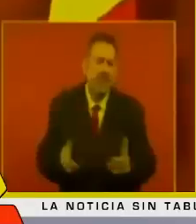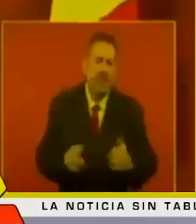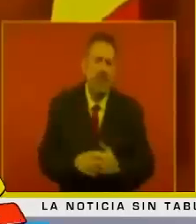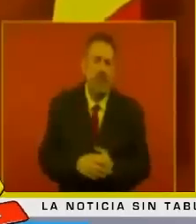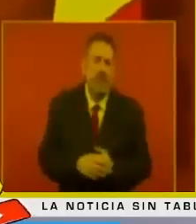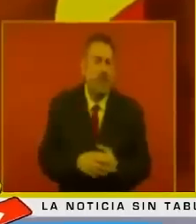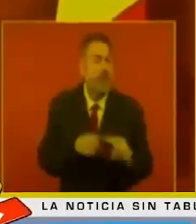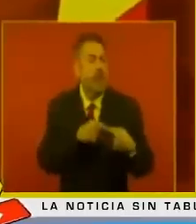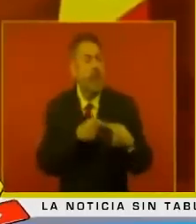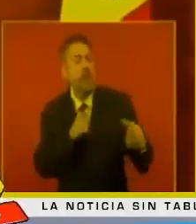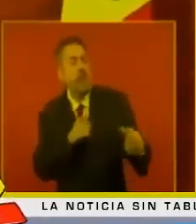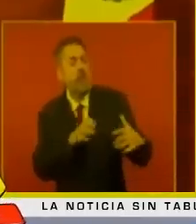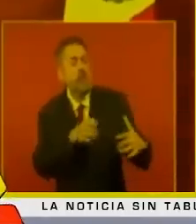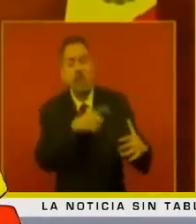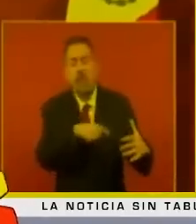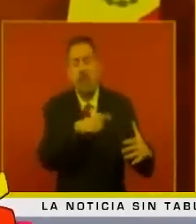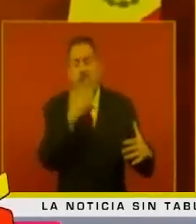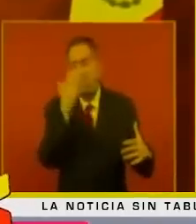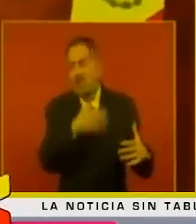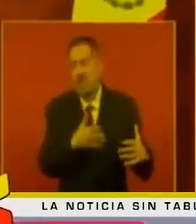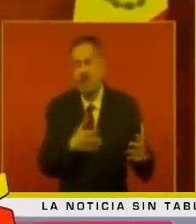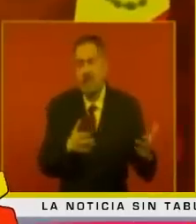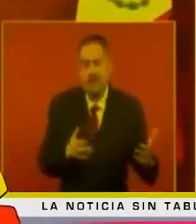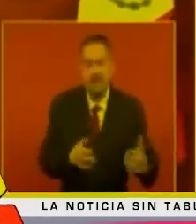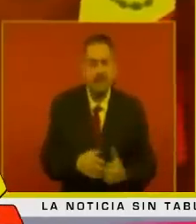A nuestros adversarios